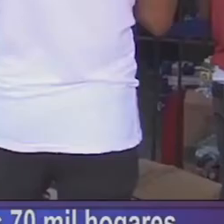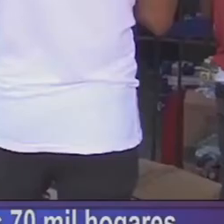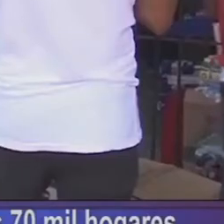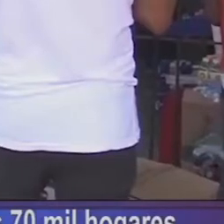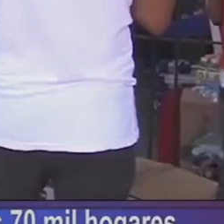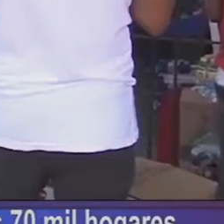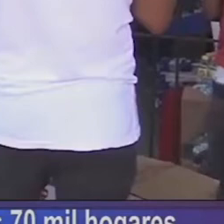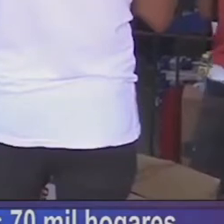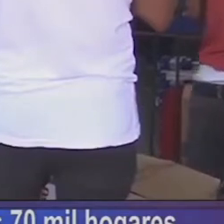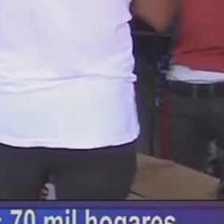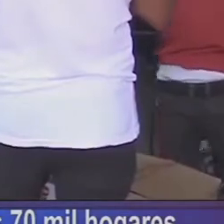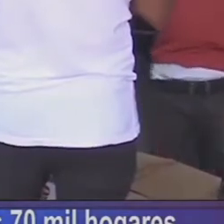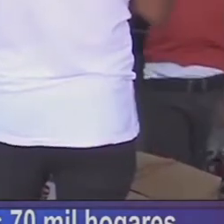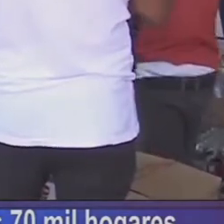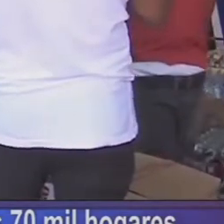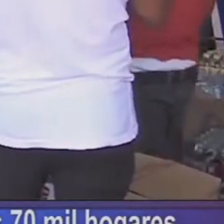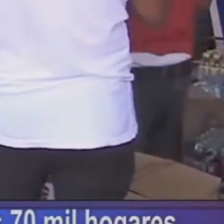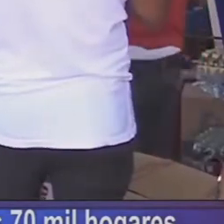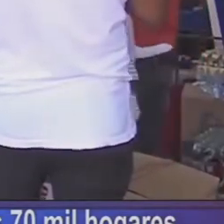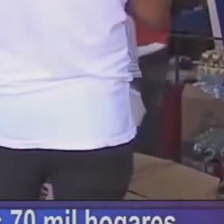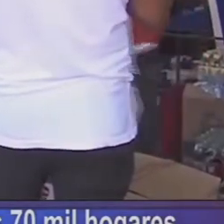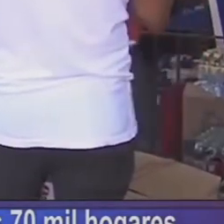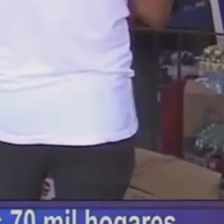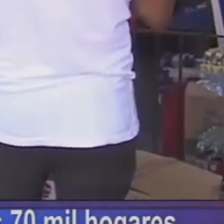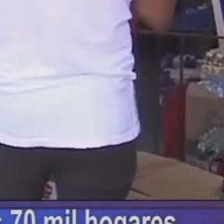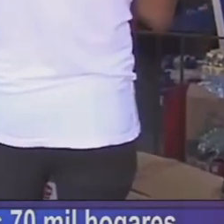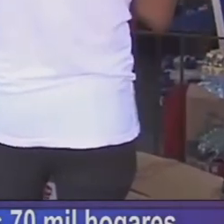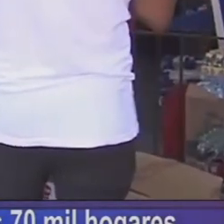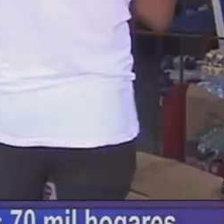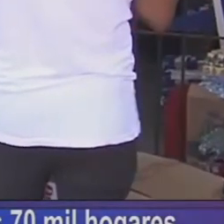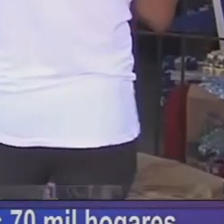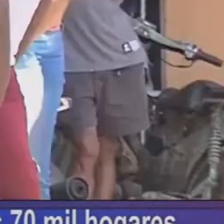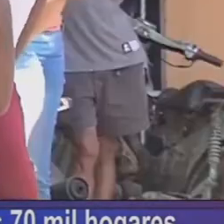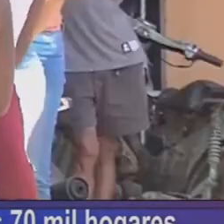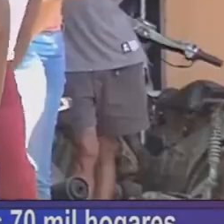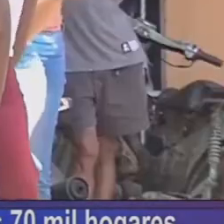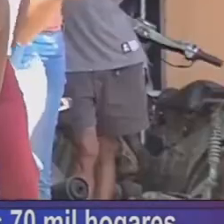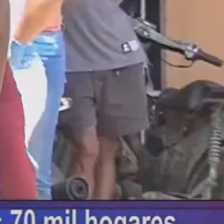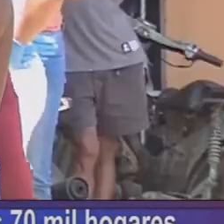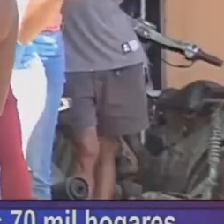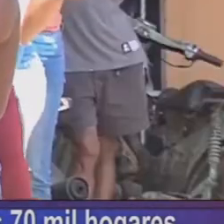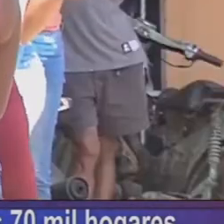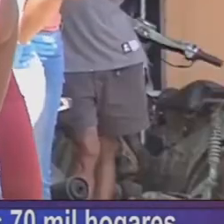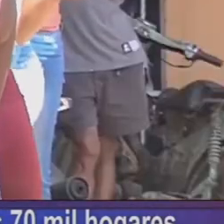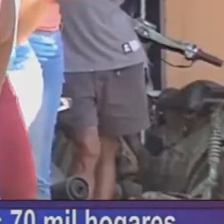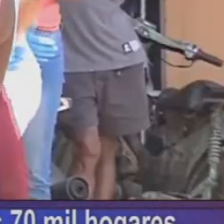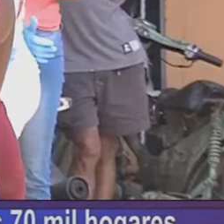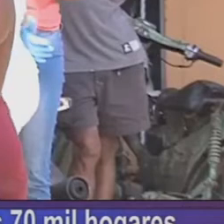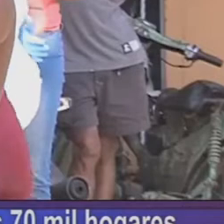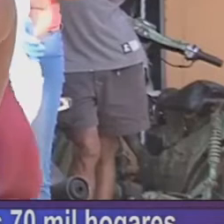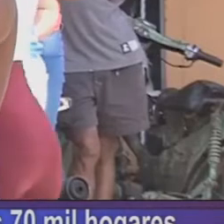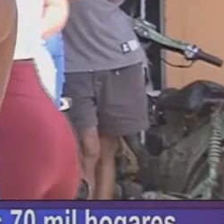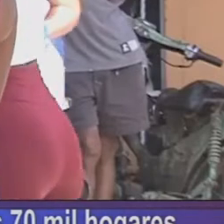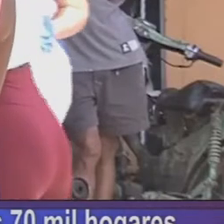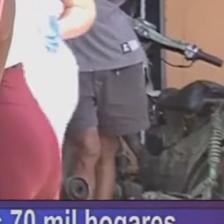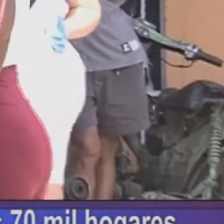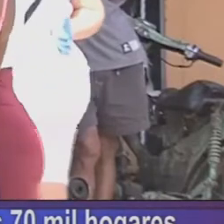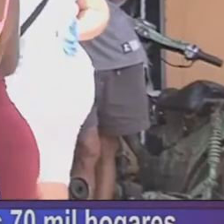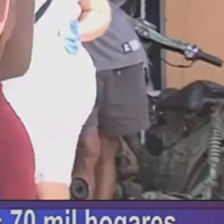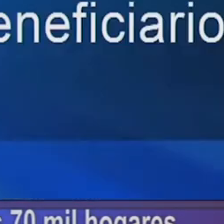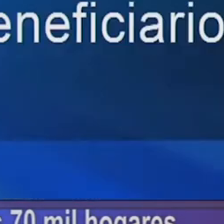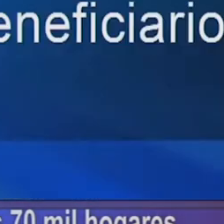informó que integrarán unos 70.000 hogares más al programa Quédate en Casa. La vicepresidenta de la